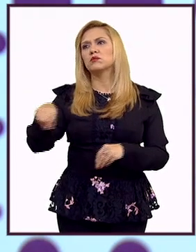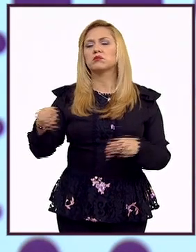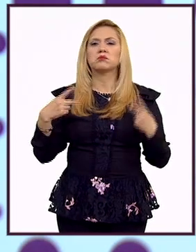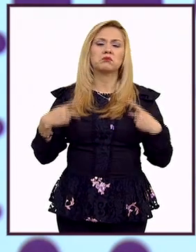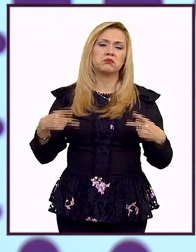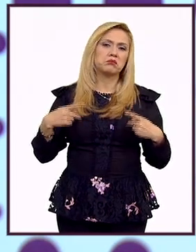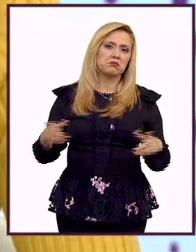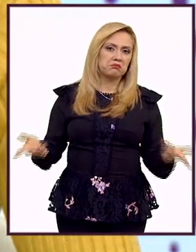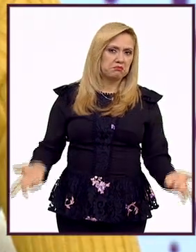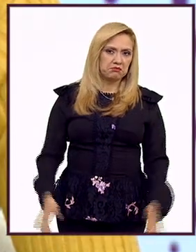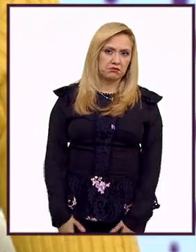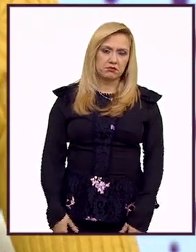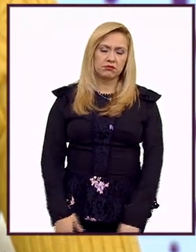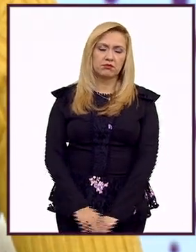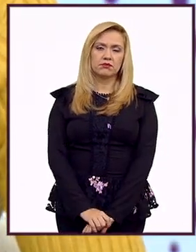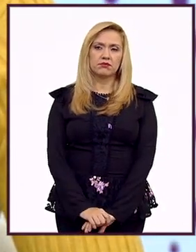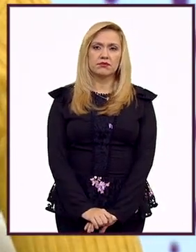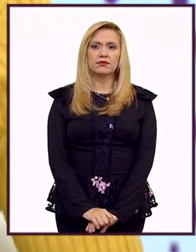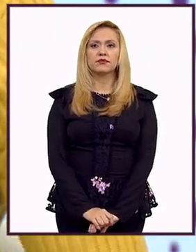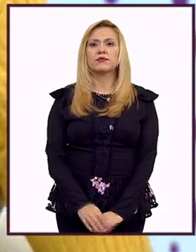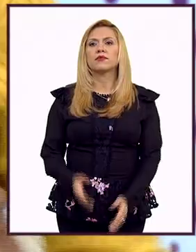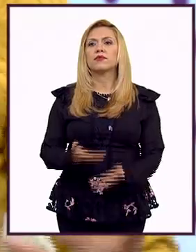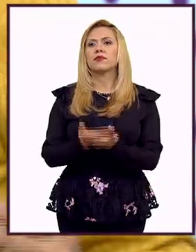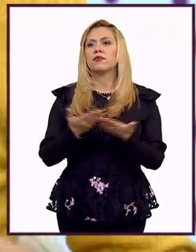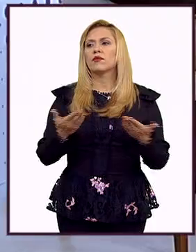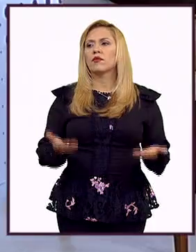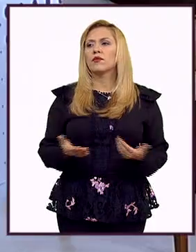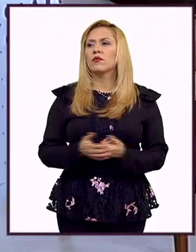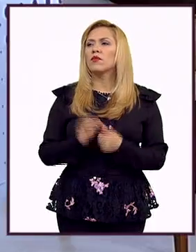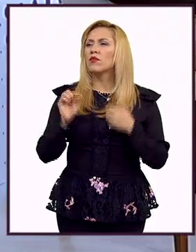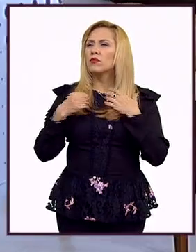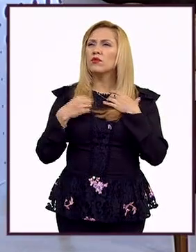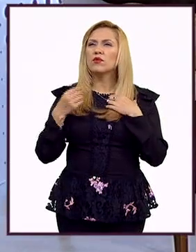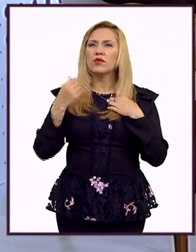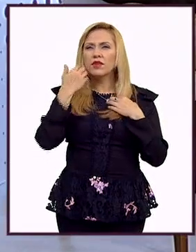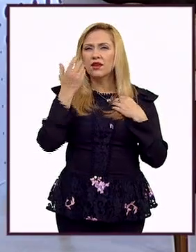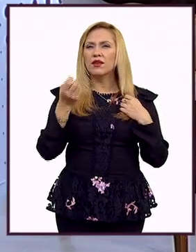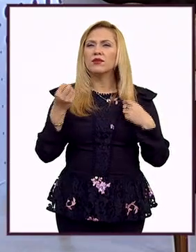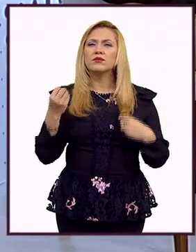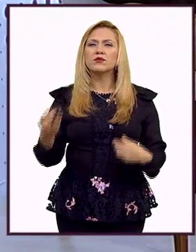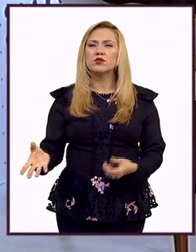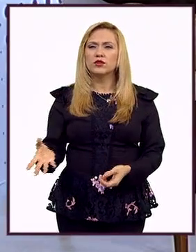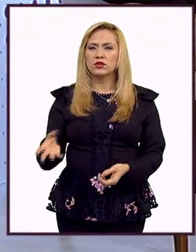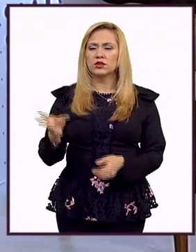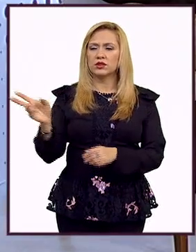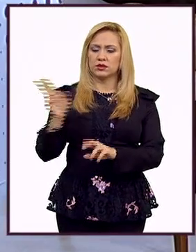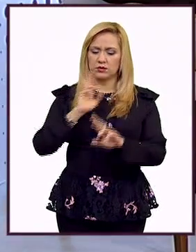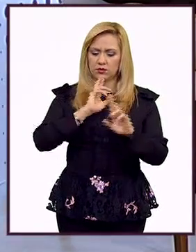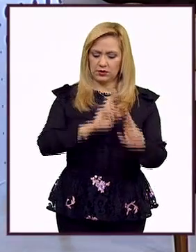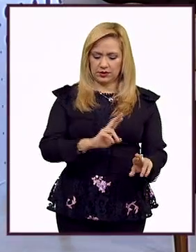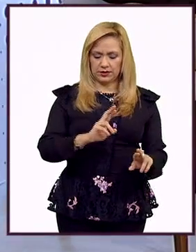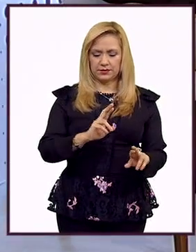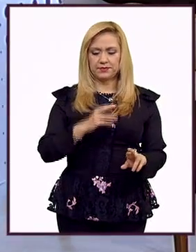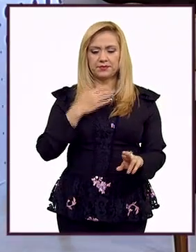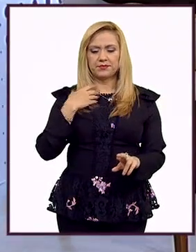de población, ¿no? Claro. Ahora, yo quisiera complementar un poquito la respuesta de Marielena, sobre todo porque Colombia también